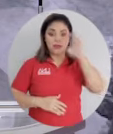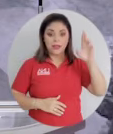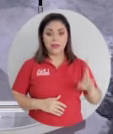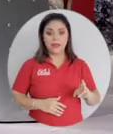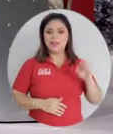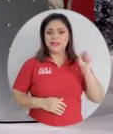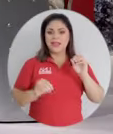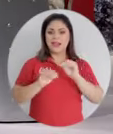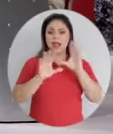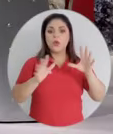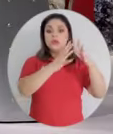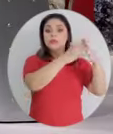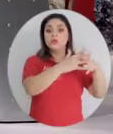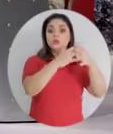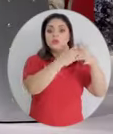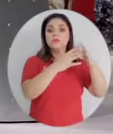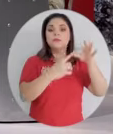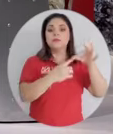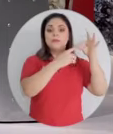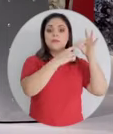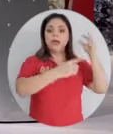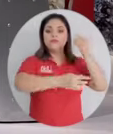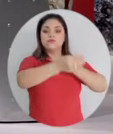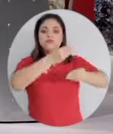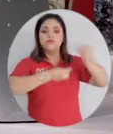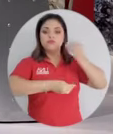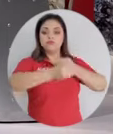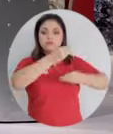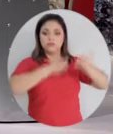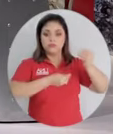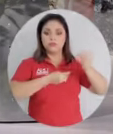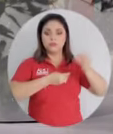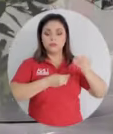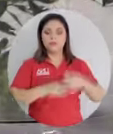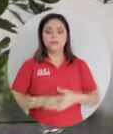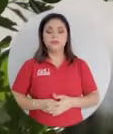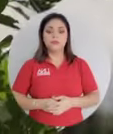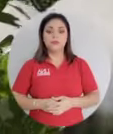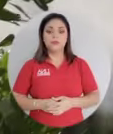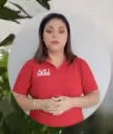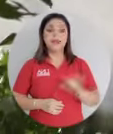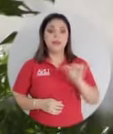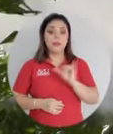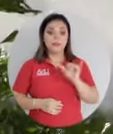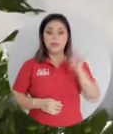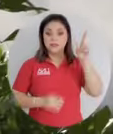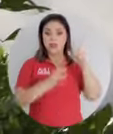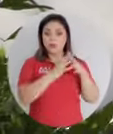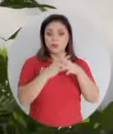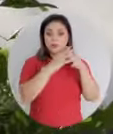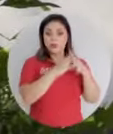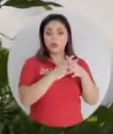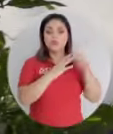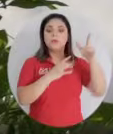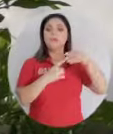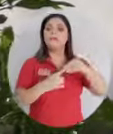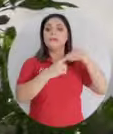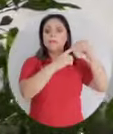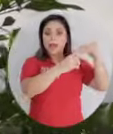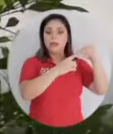supuesto, porque es uno de los principales socios comerciales, ¿verdad? Y además también ha sido uno